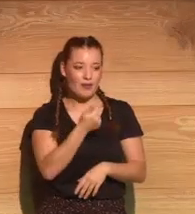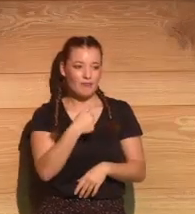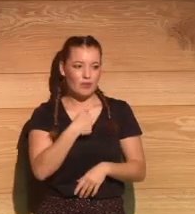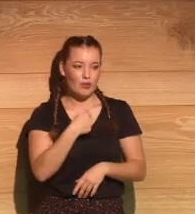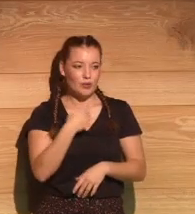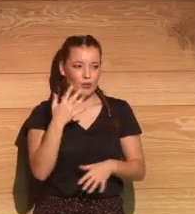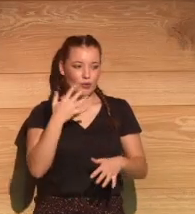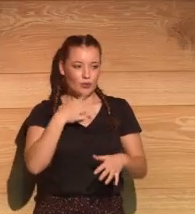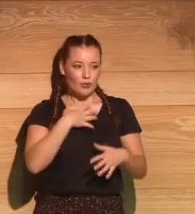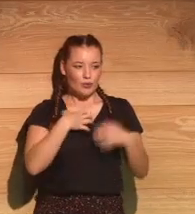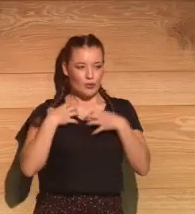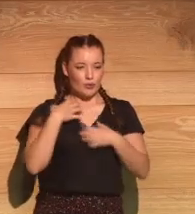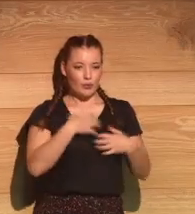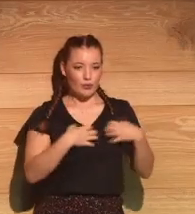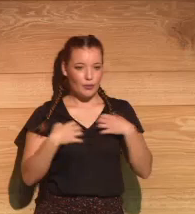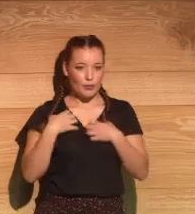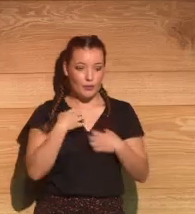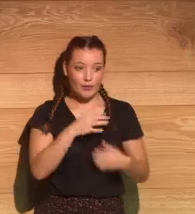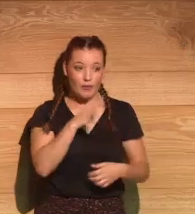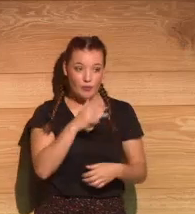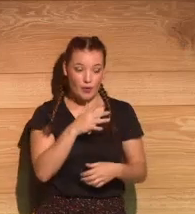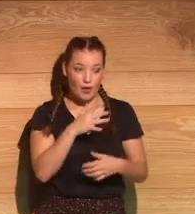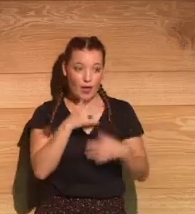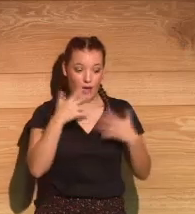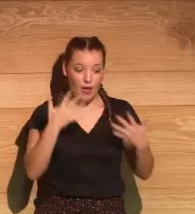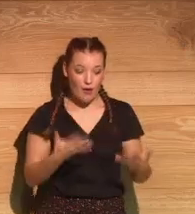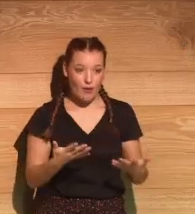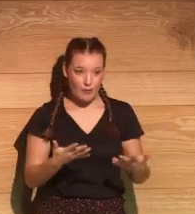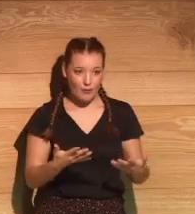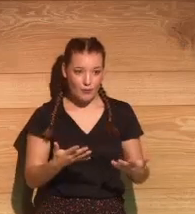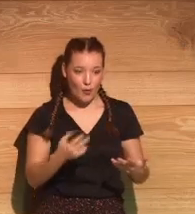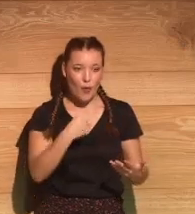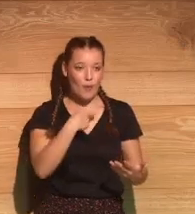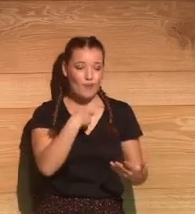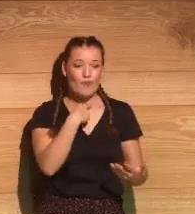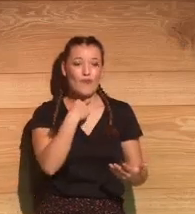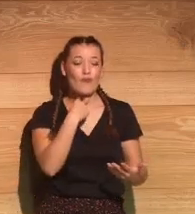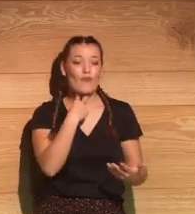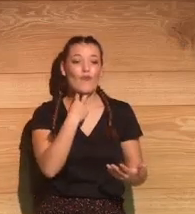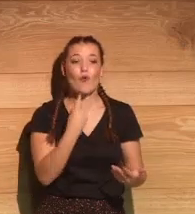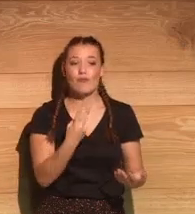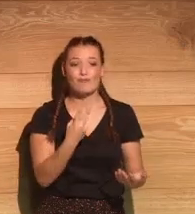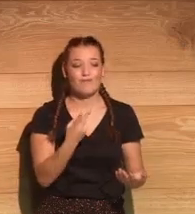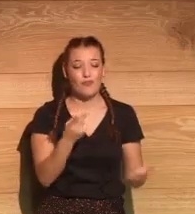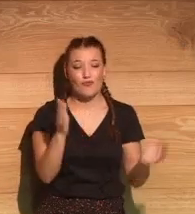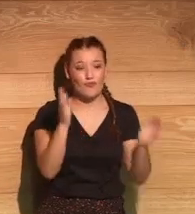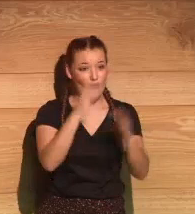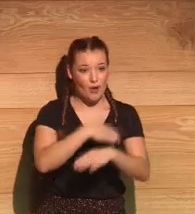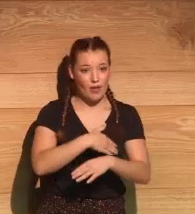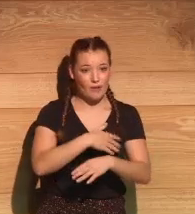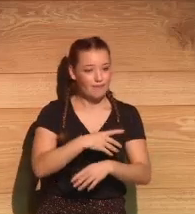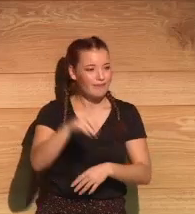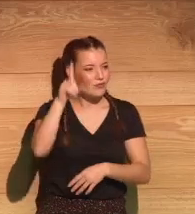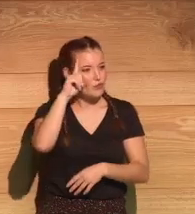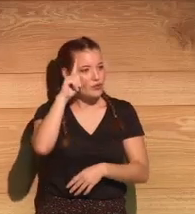hay en este momento pues muchas voces que no llegan a ninguna parte y que realmente no saben, no es que no